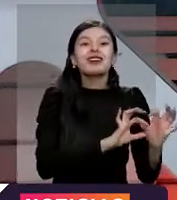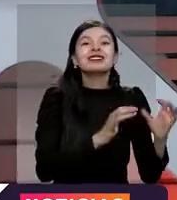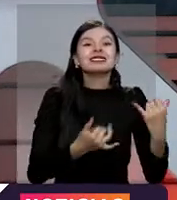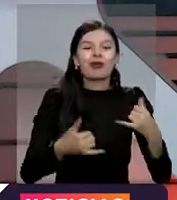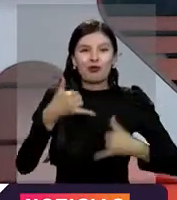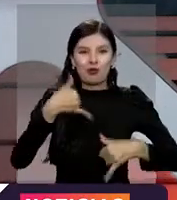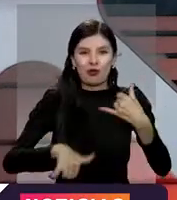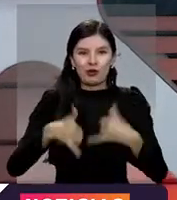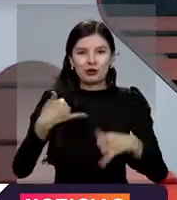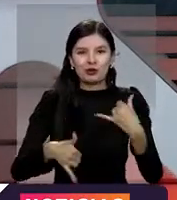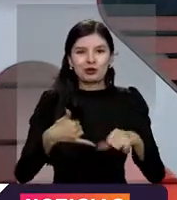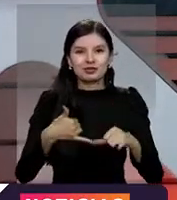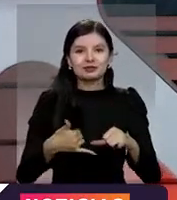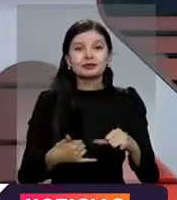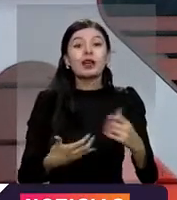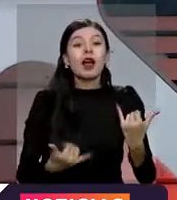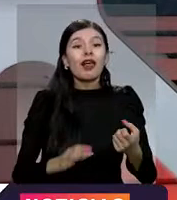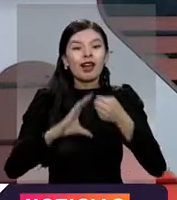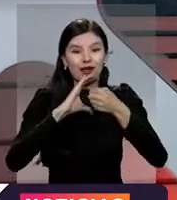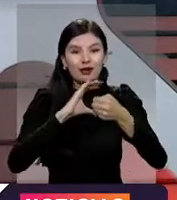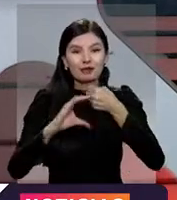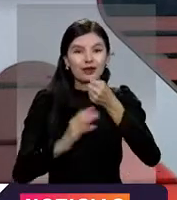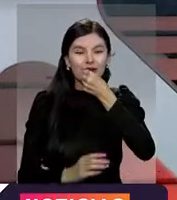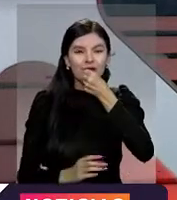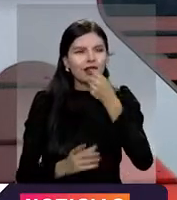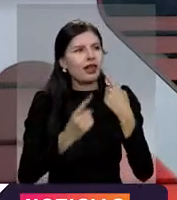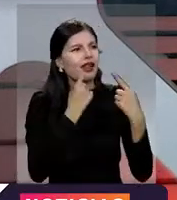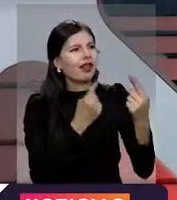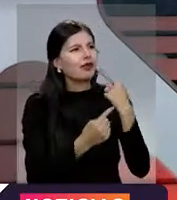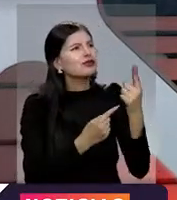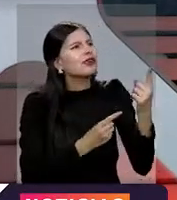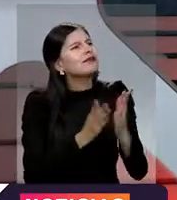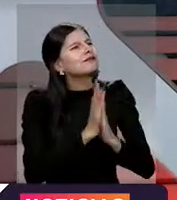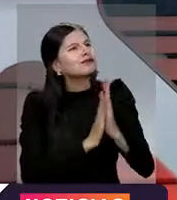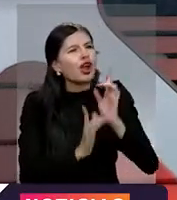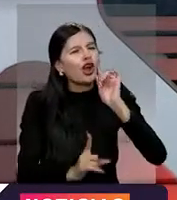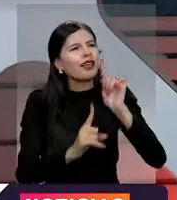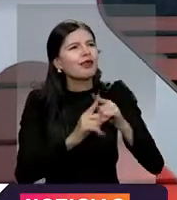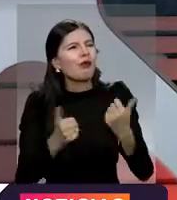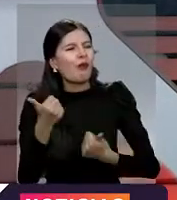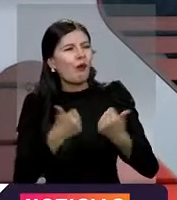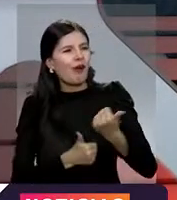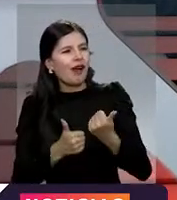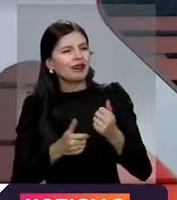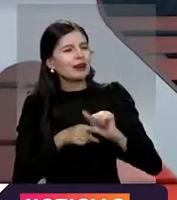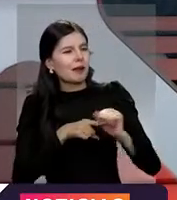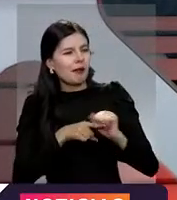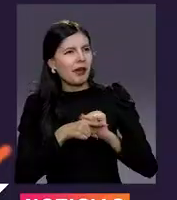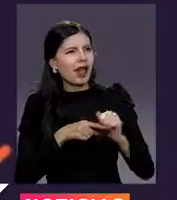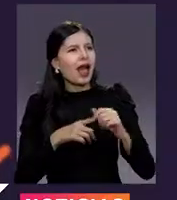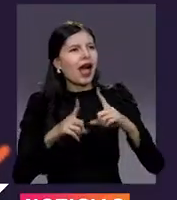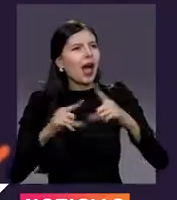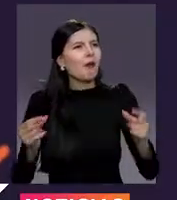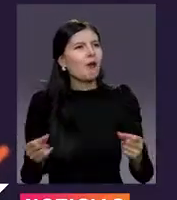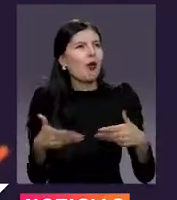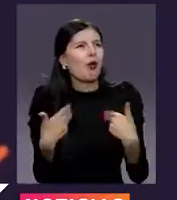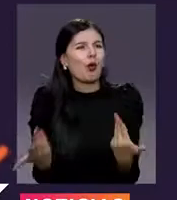aquí de noticias capital hablamos con él sobre lo que espera y su preparación para esta competencia en japón